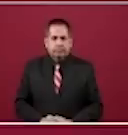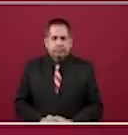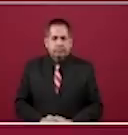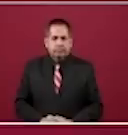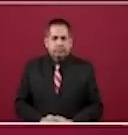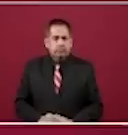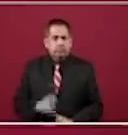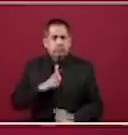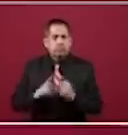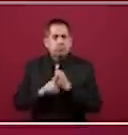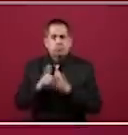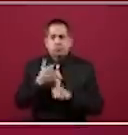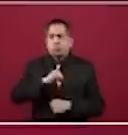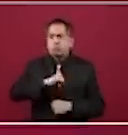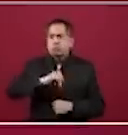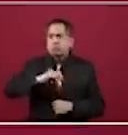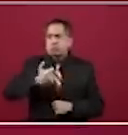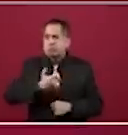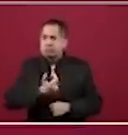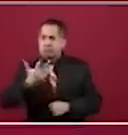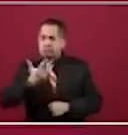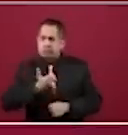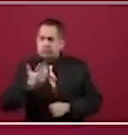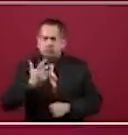no tenemos problemas de inflación,